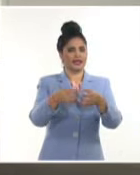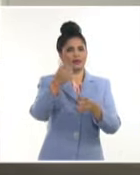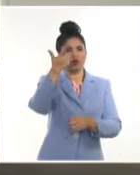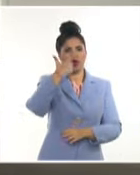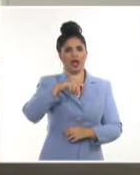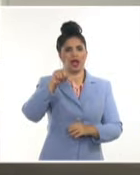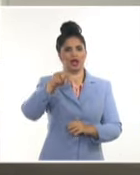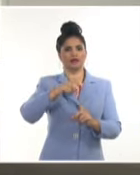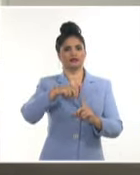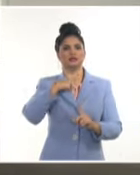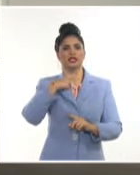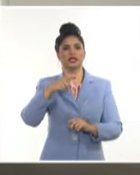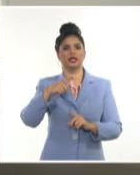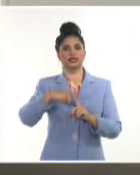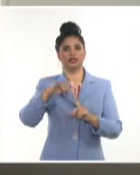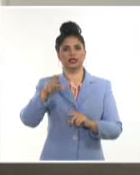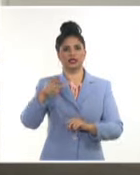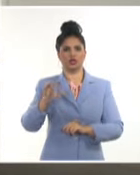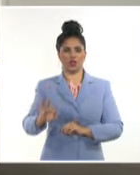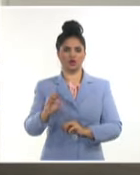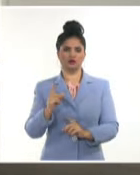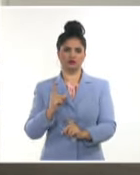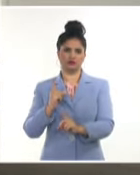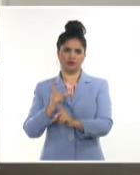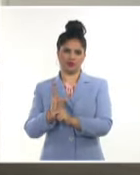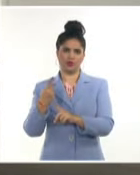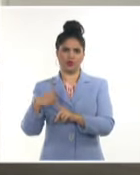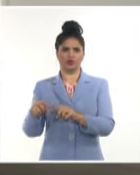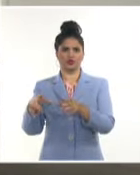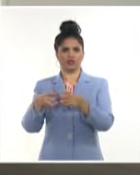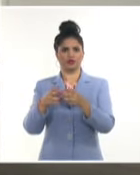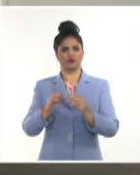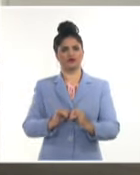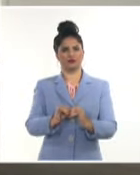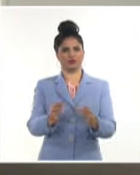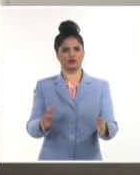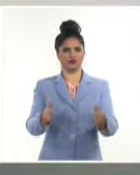plaza en las semifinales de la Copa del Rey. Concluyen así los deportes al mediodía. Muy buenas tardes.